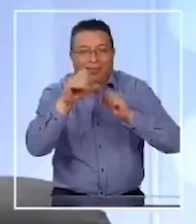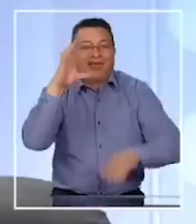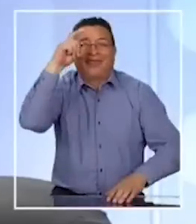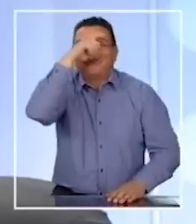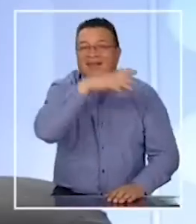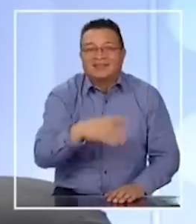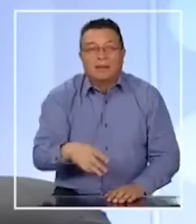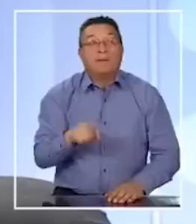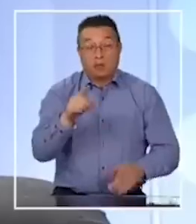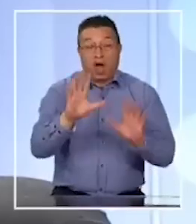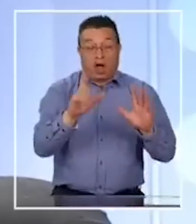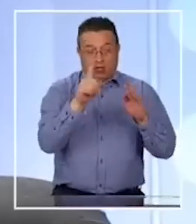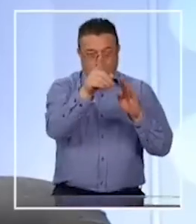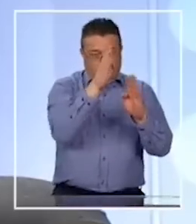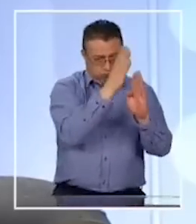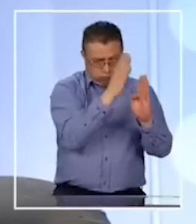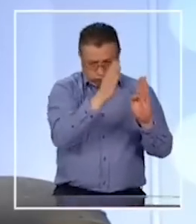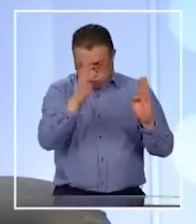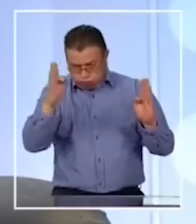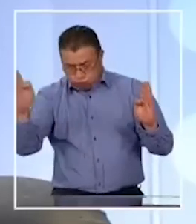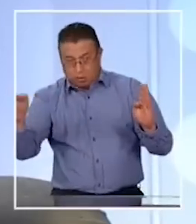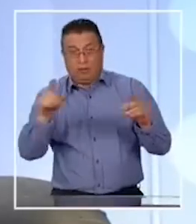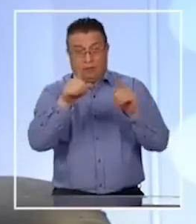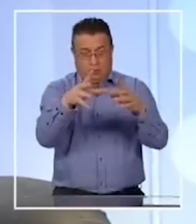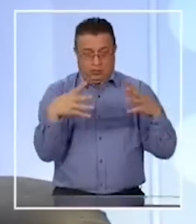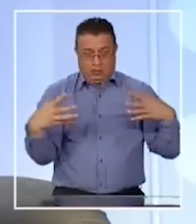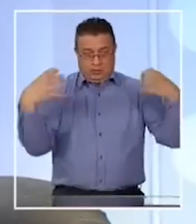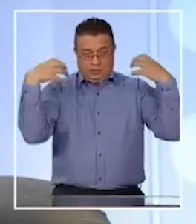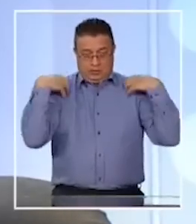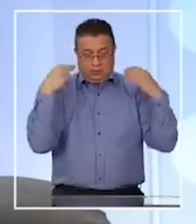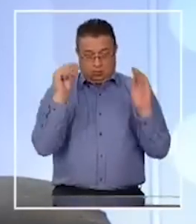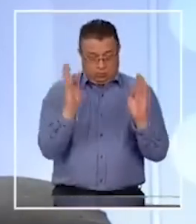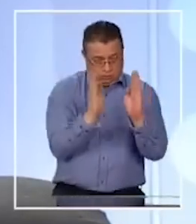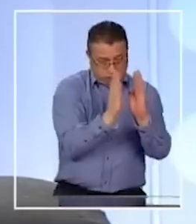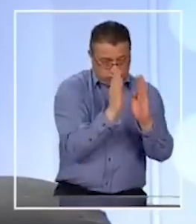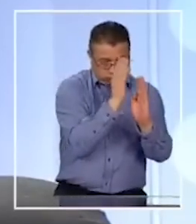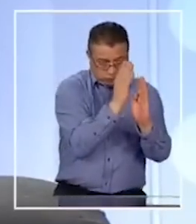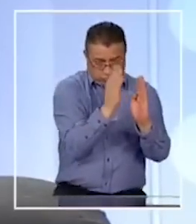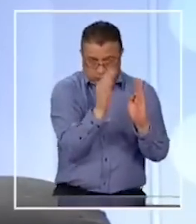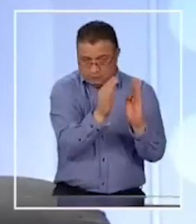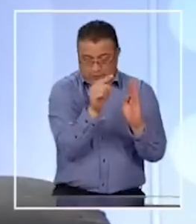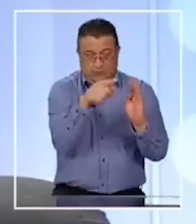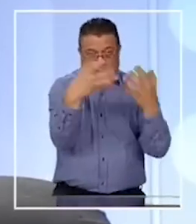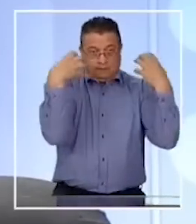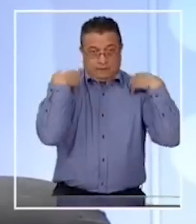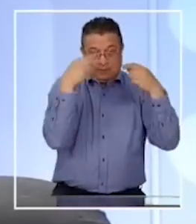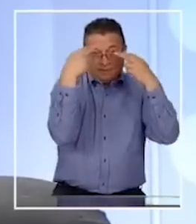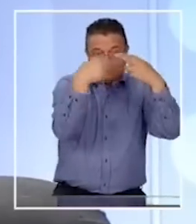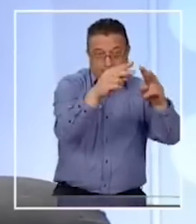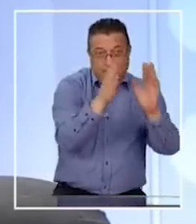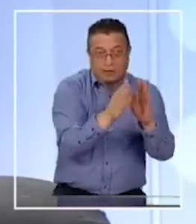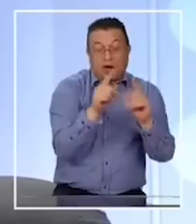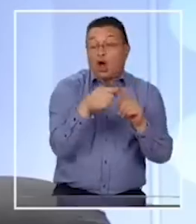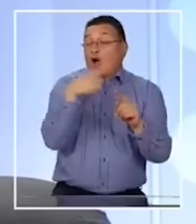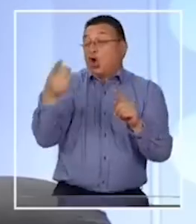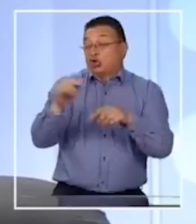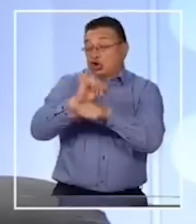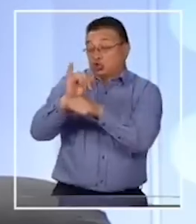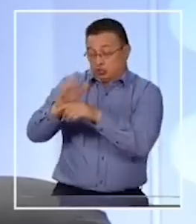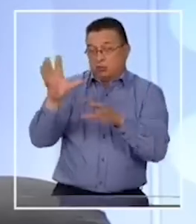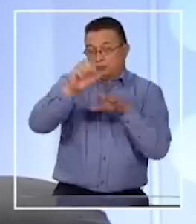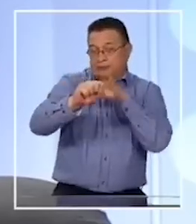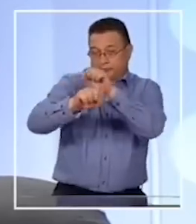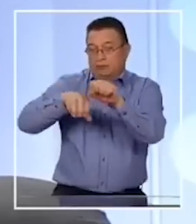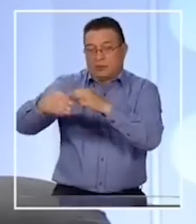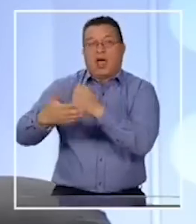políticamente si esto es una cadena y usted está haciendo todo lo que le corresponde a su facultades y es la institución del lado debiera ser lo mismo y si todos lo